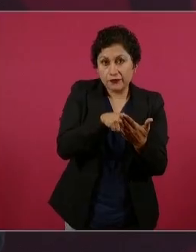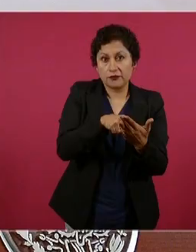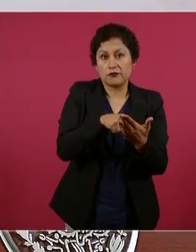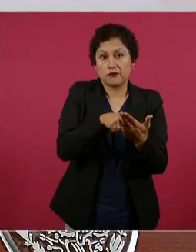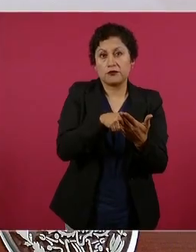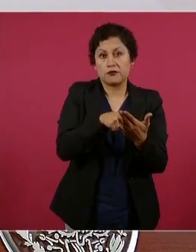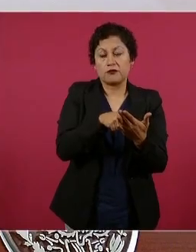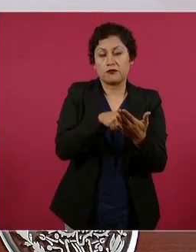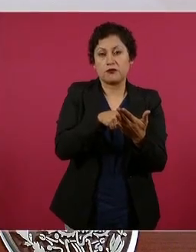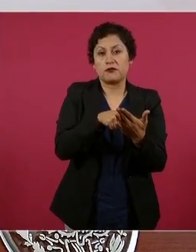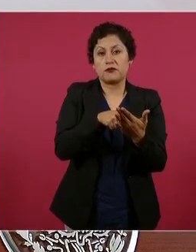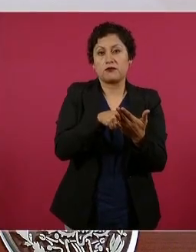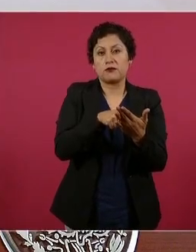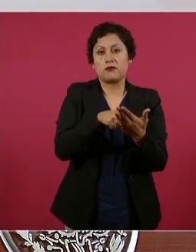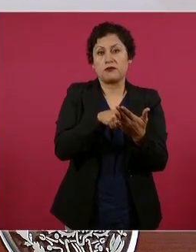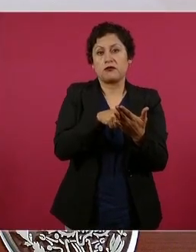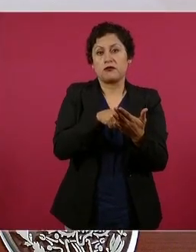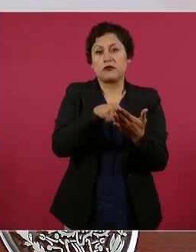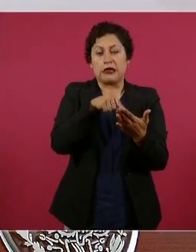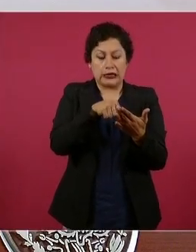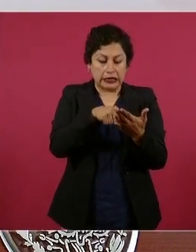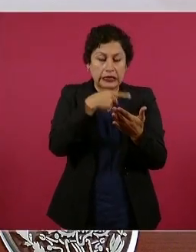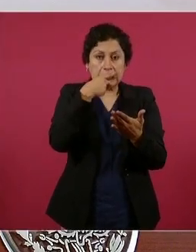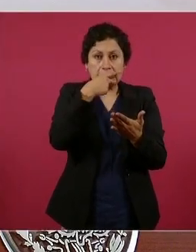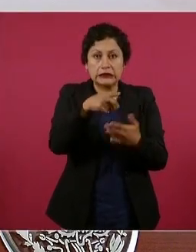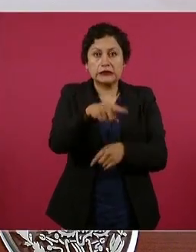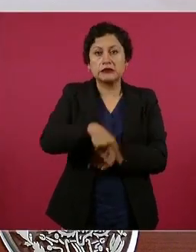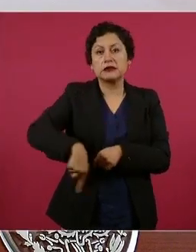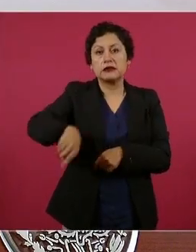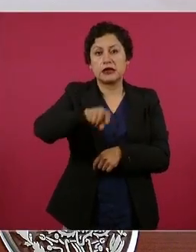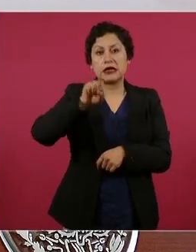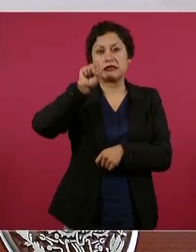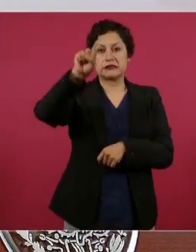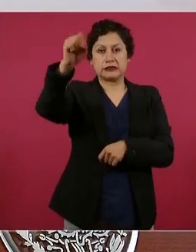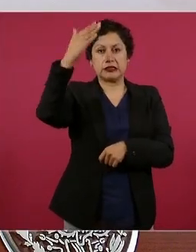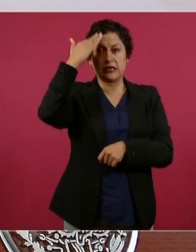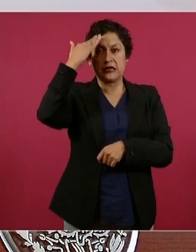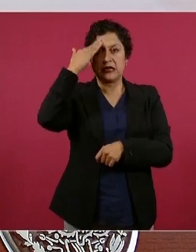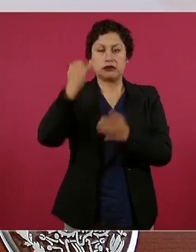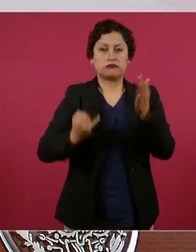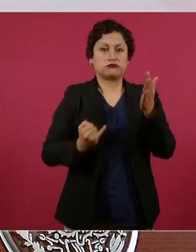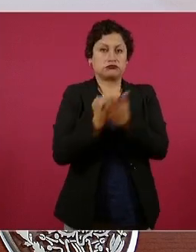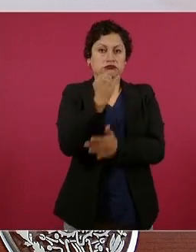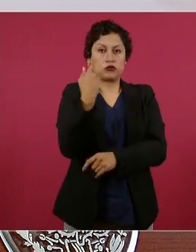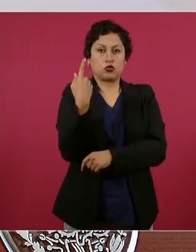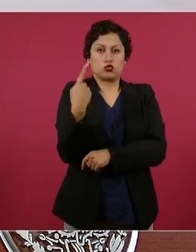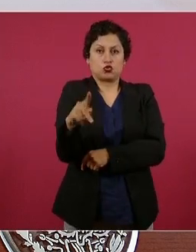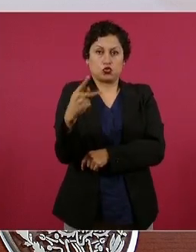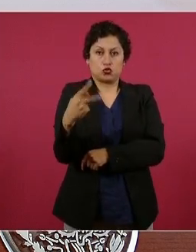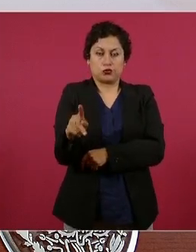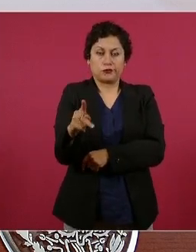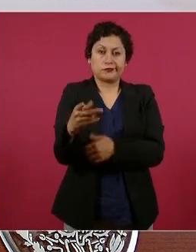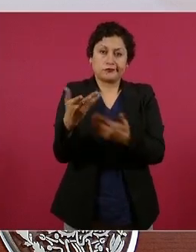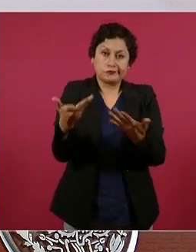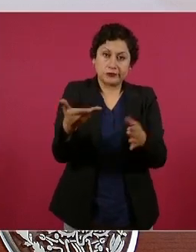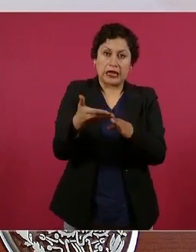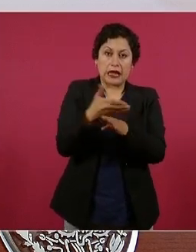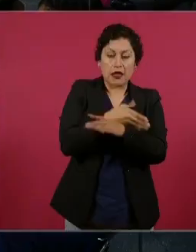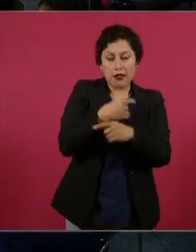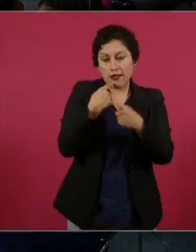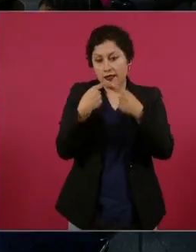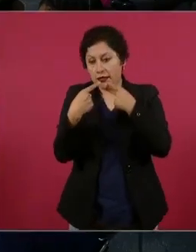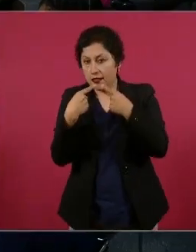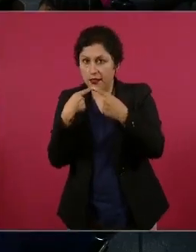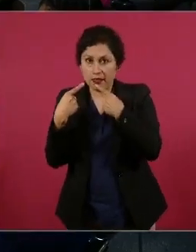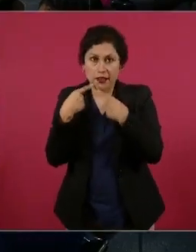lo deciden los dirigentes sindicales. Entonces, logramos convencerlos de